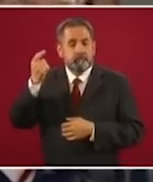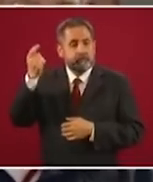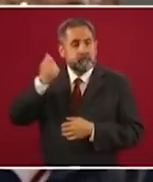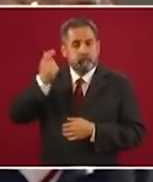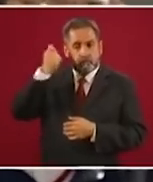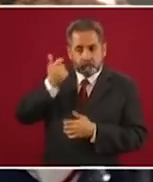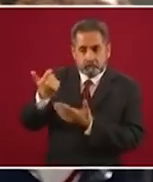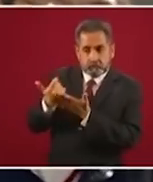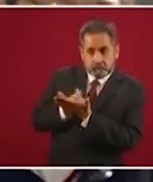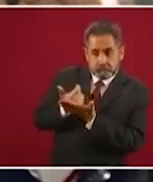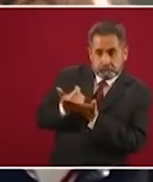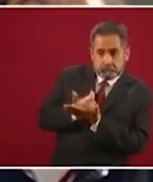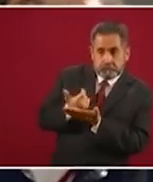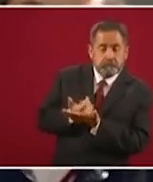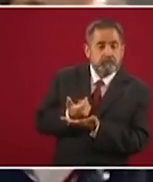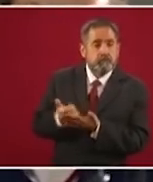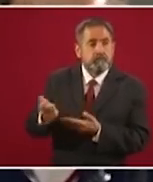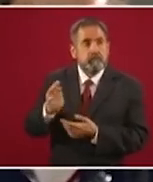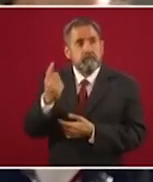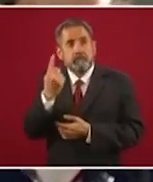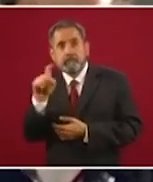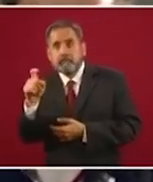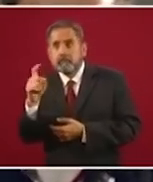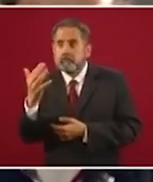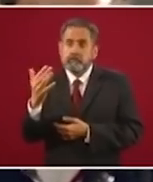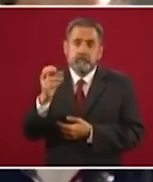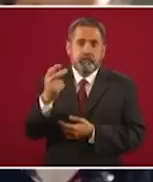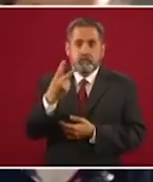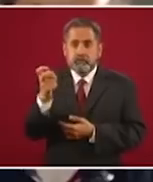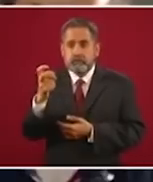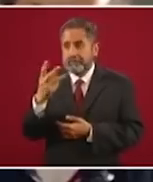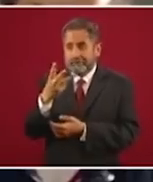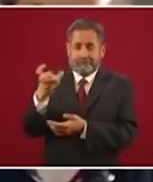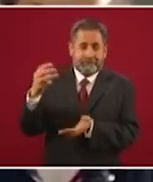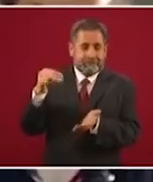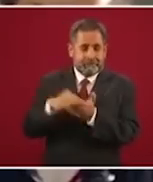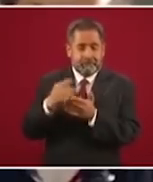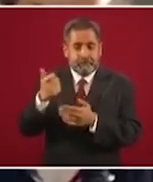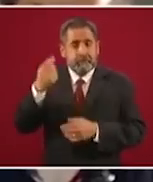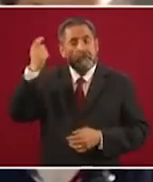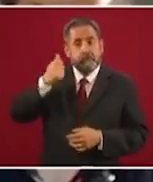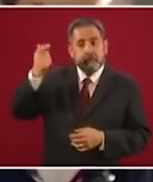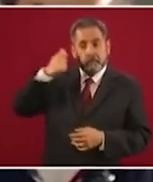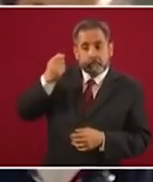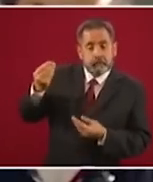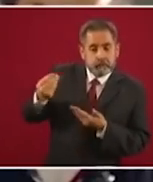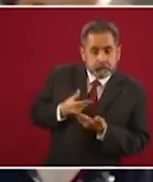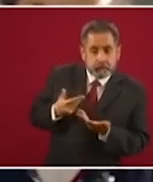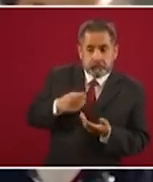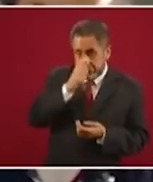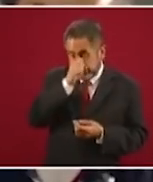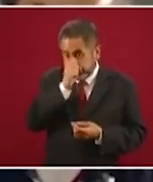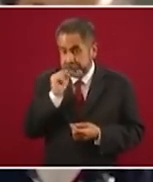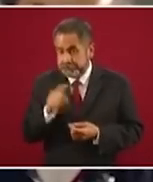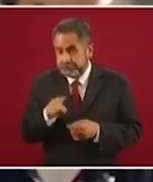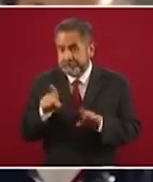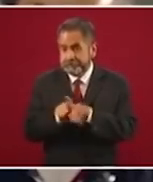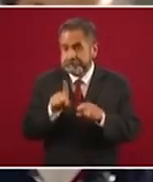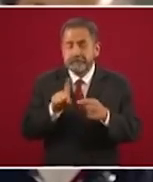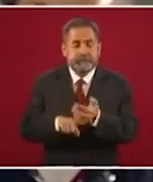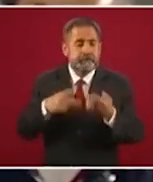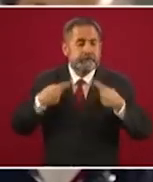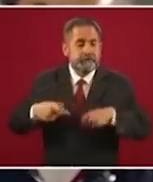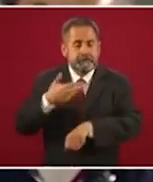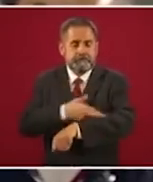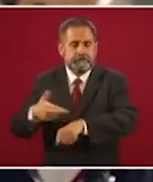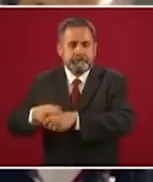con pensiones de 150, 200, 300 mil pesos, y también de personas, también de la burocracia